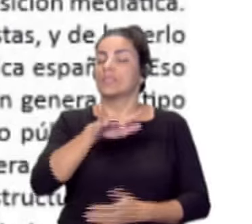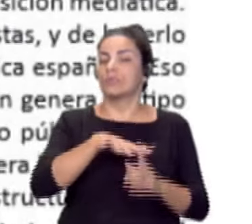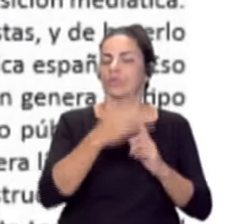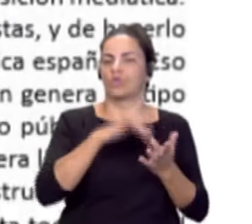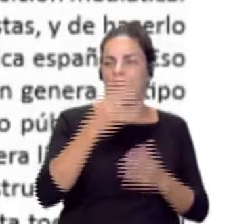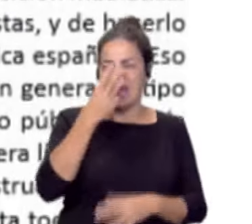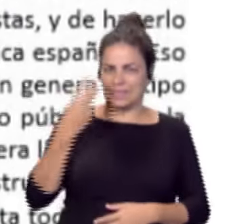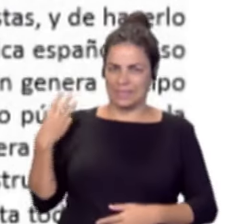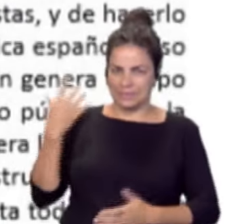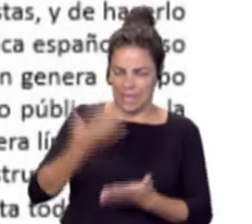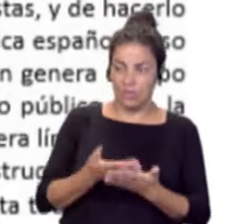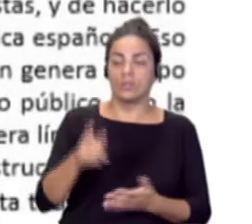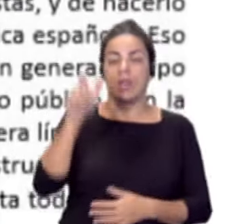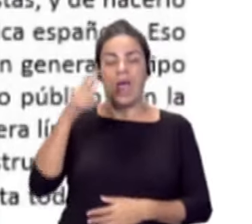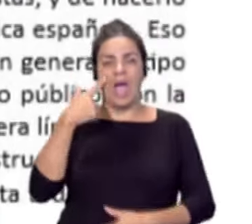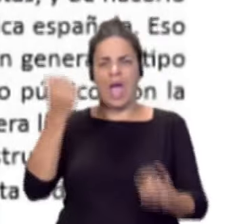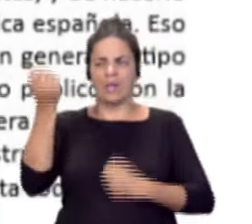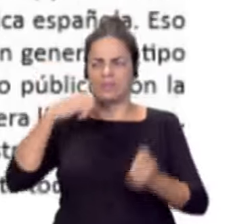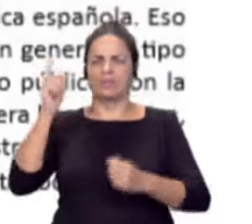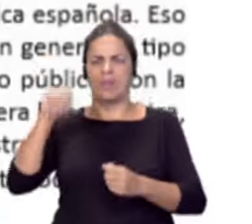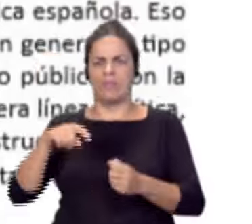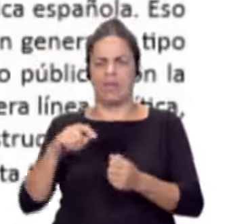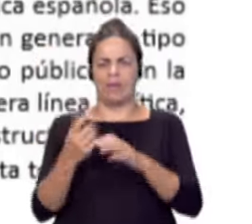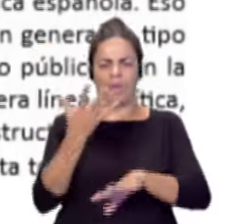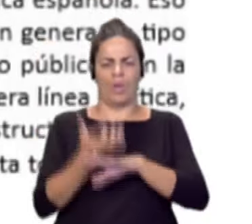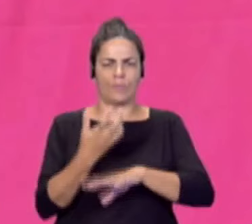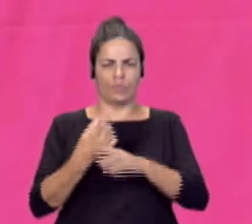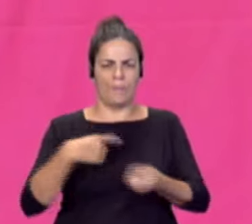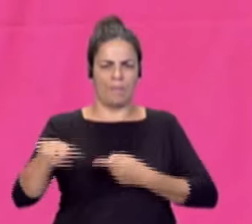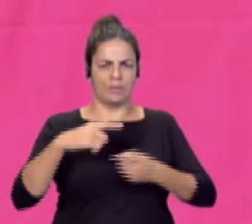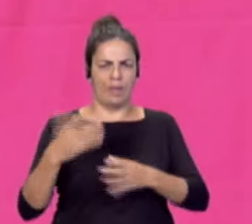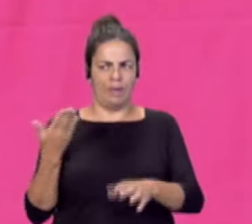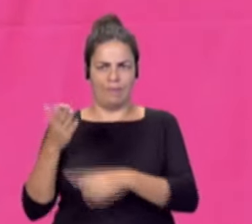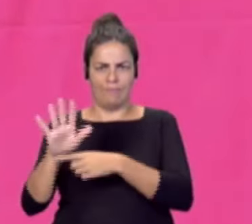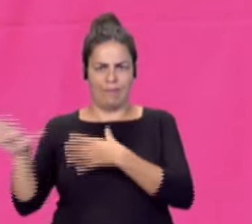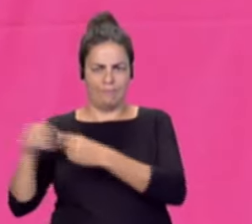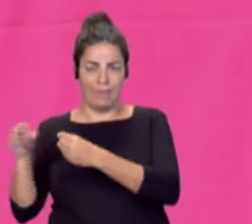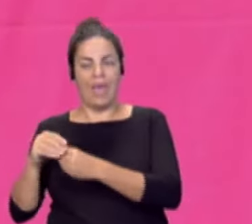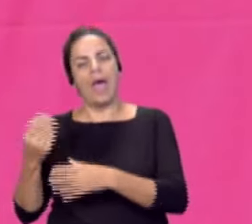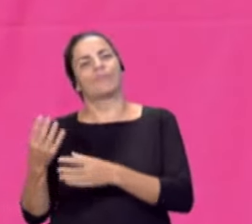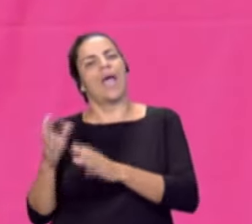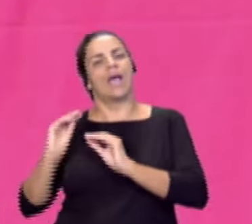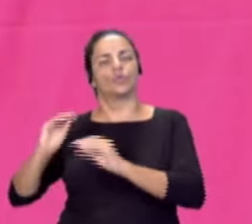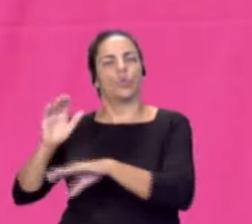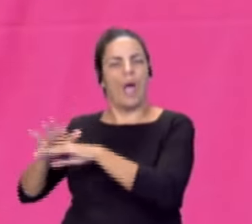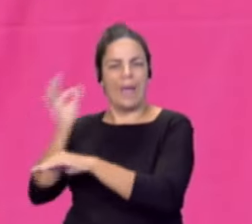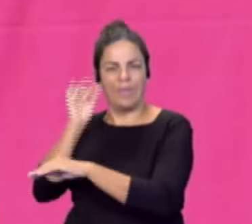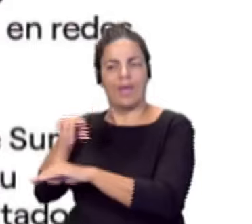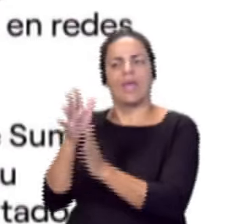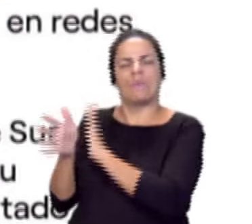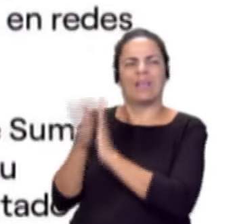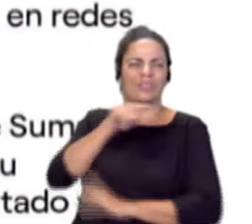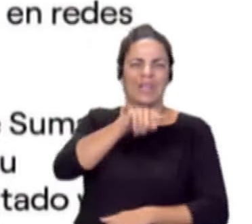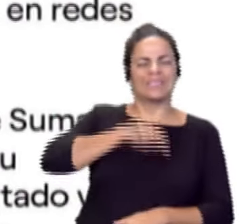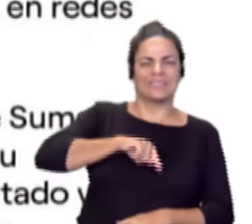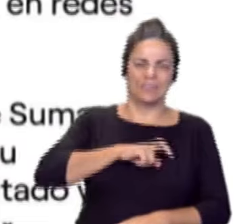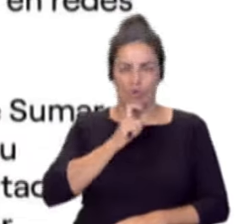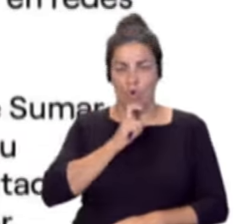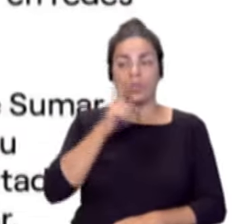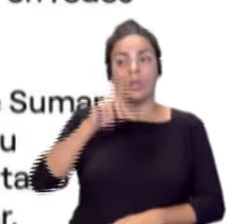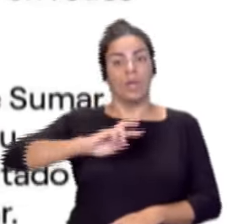su denuncia con capturas de mensajería con una amiga donde le contaba lo que había sentido. Otras mujeres también han